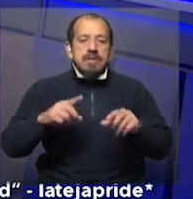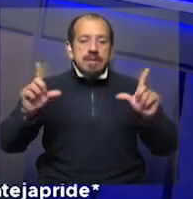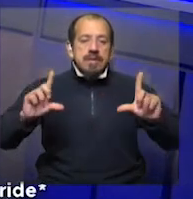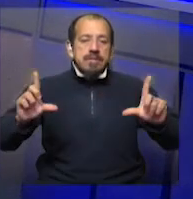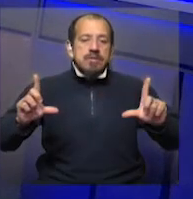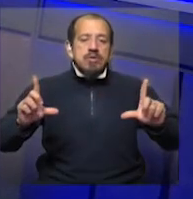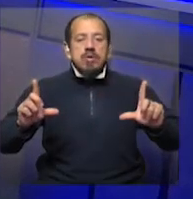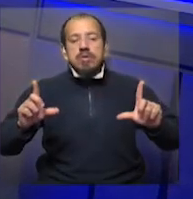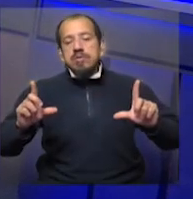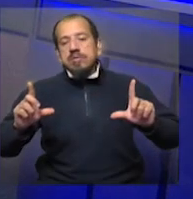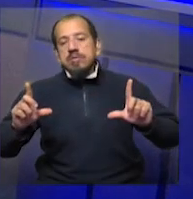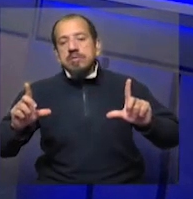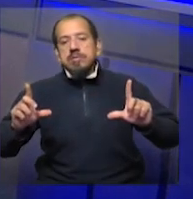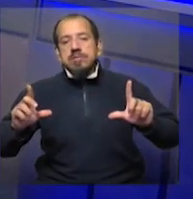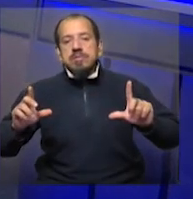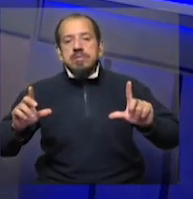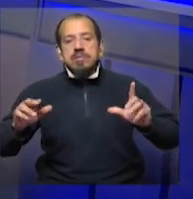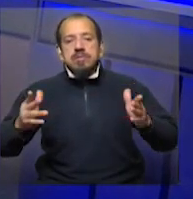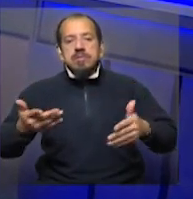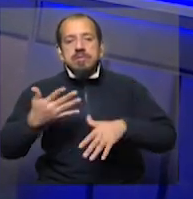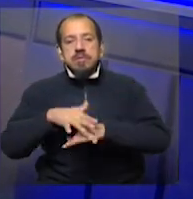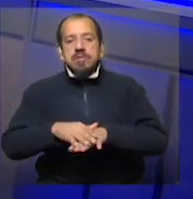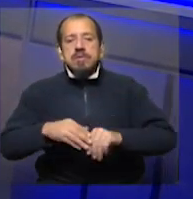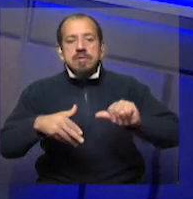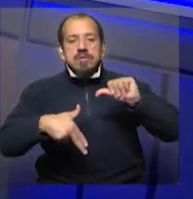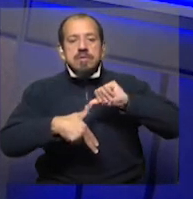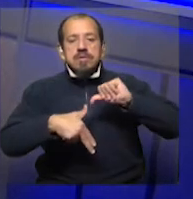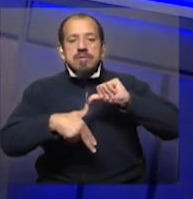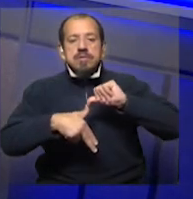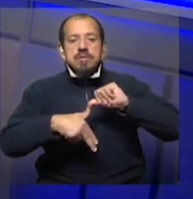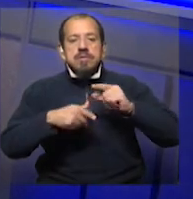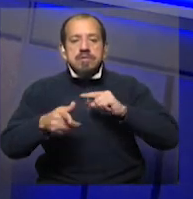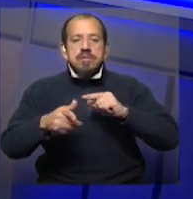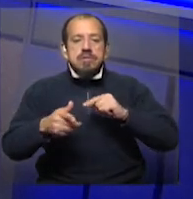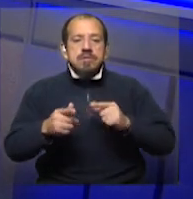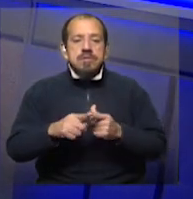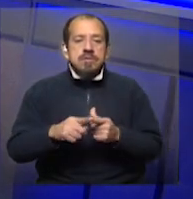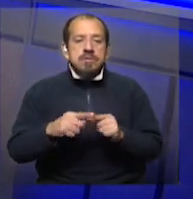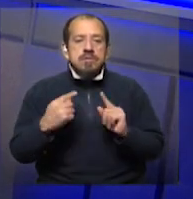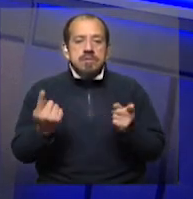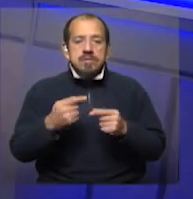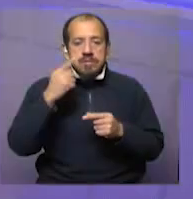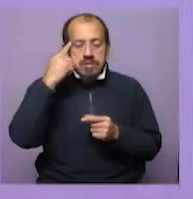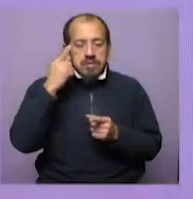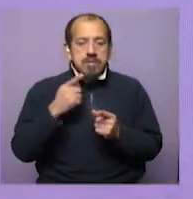televisión, de la integración latinoamericana, de la circulación de contenidos, de pensar desde ahí,